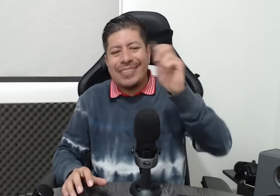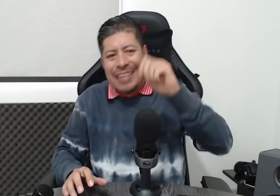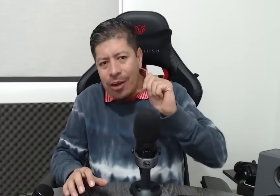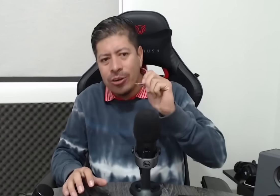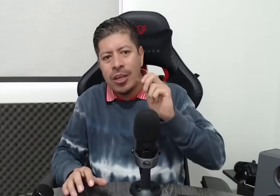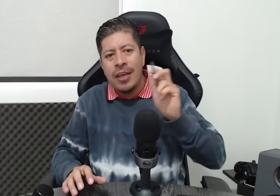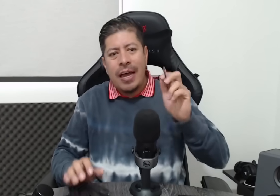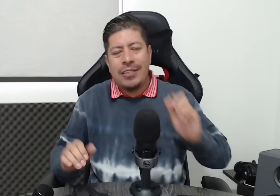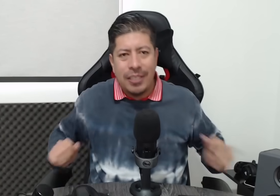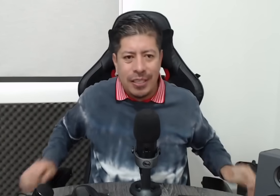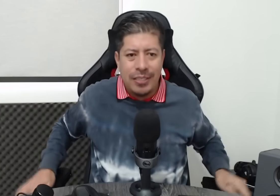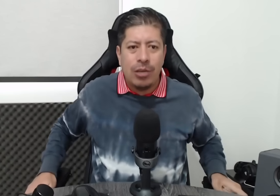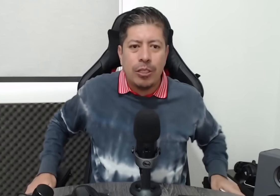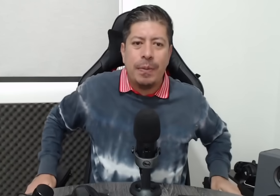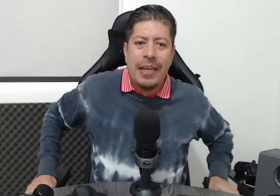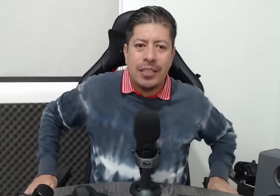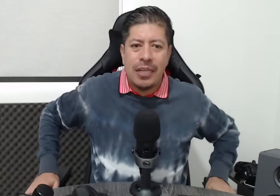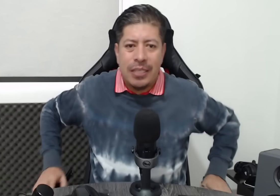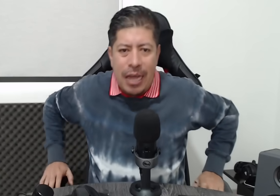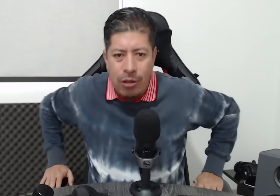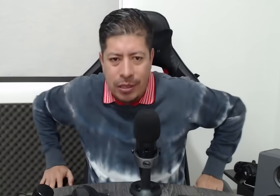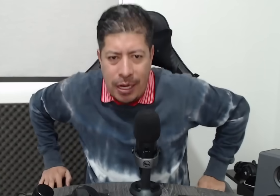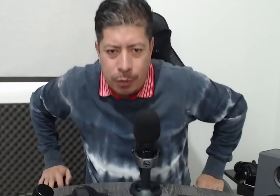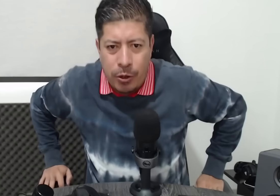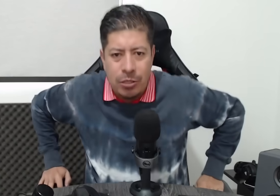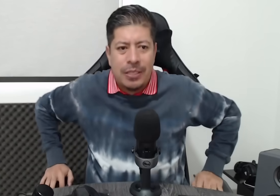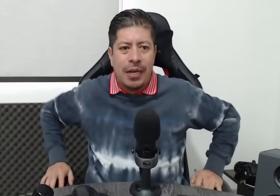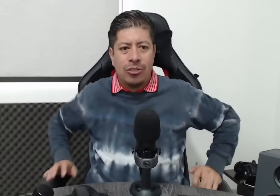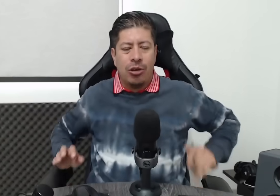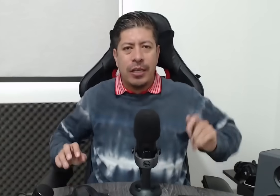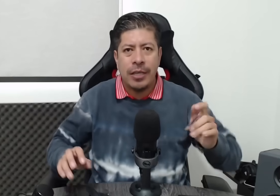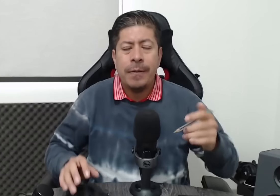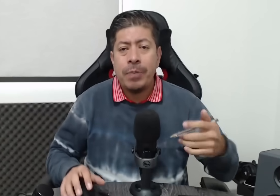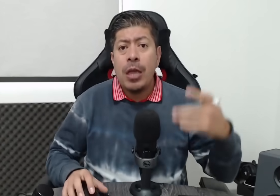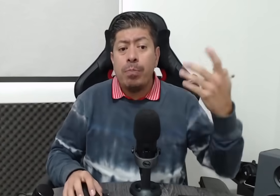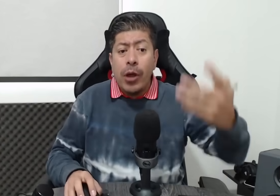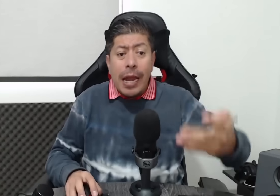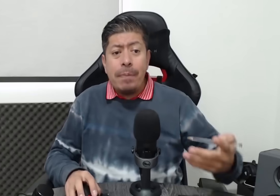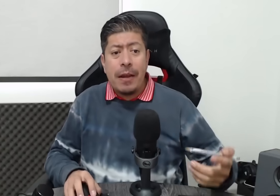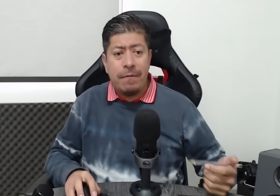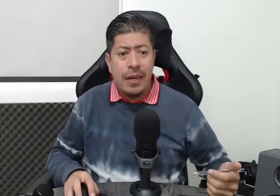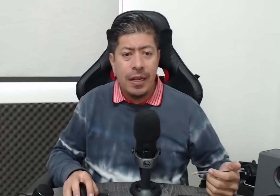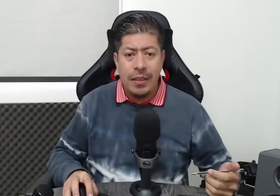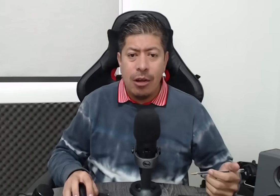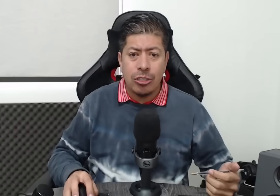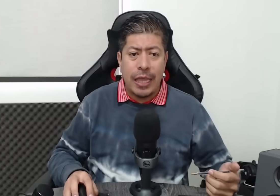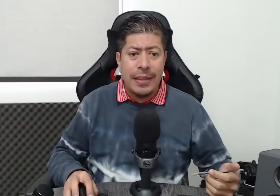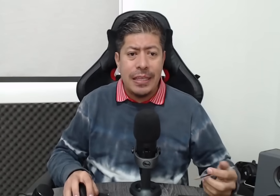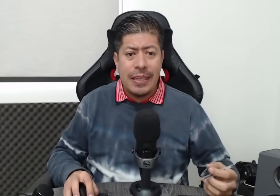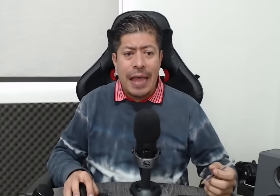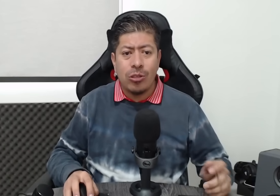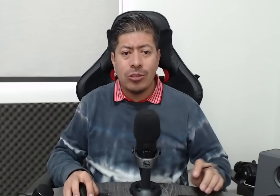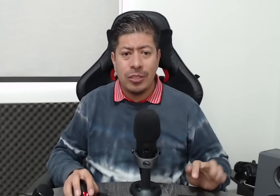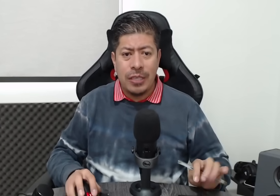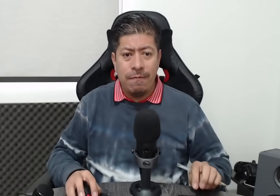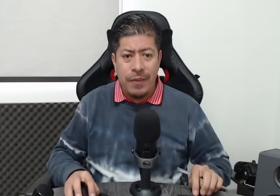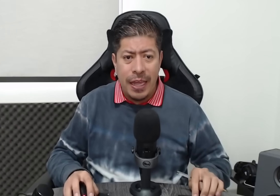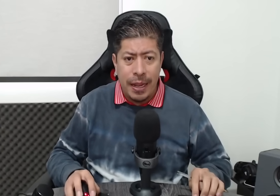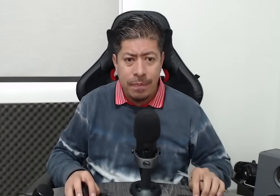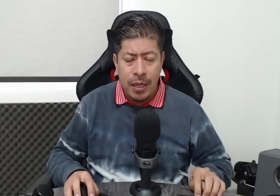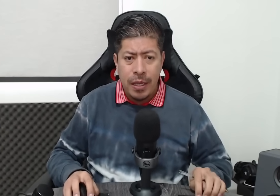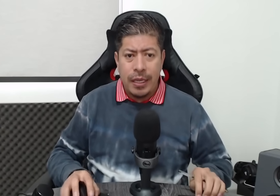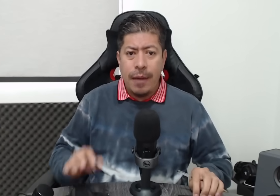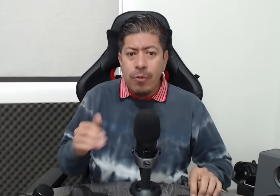enlistaron a 65 aspirantes al senado ante las próximas elecciones por el perfil de los candidatos se